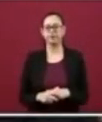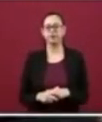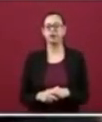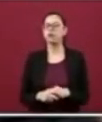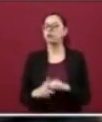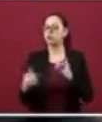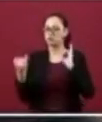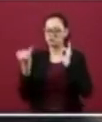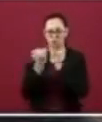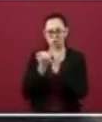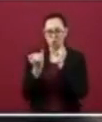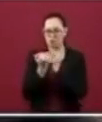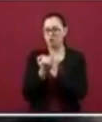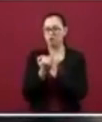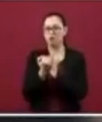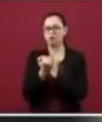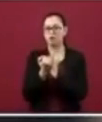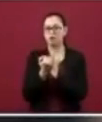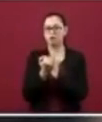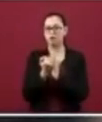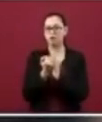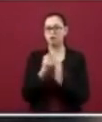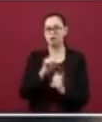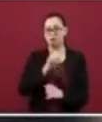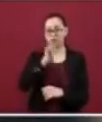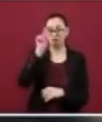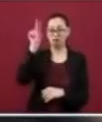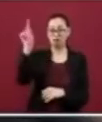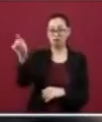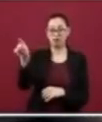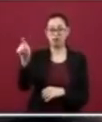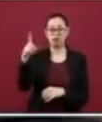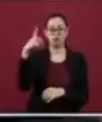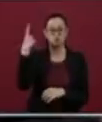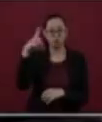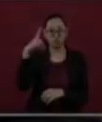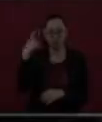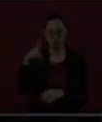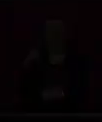fortalecimiento de Petróleos Mexicanos. Con información de Verónica Torres Lizama, Notimex.